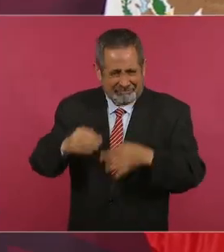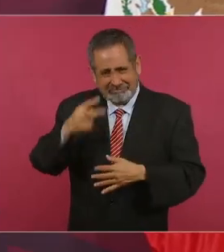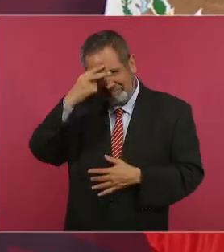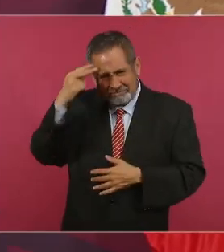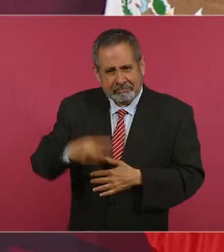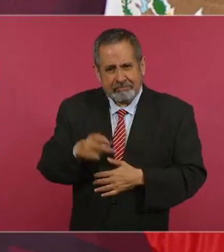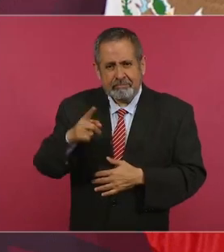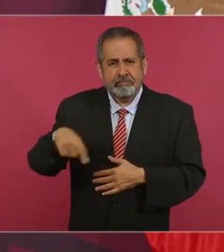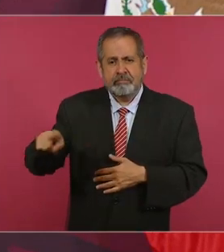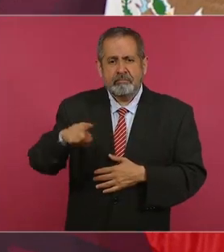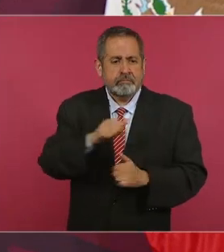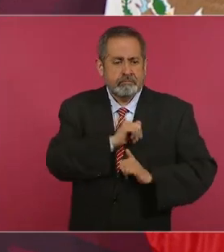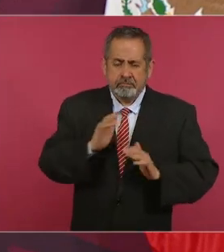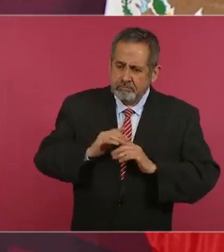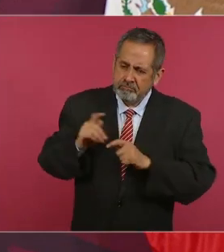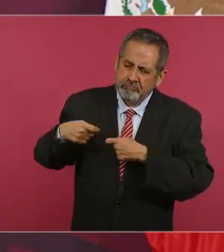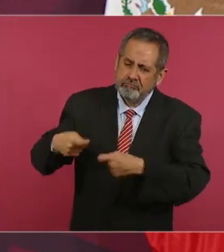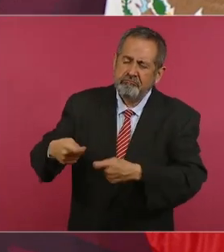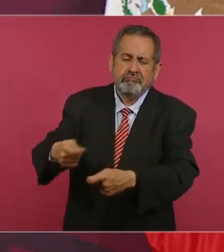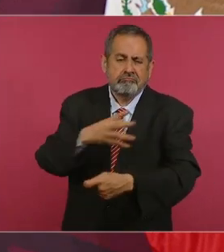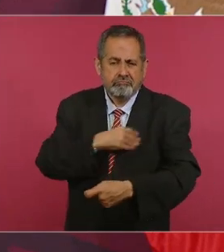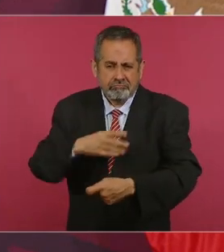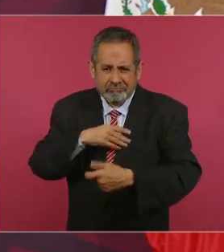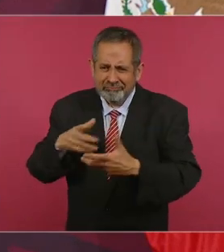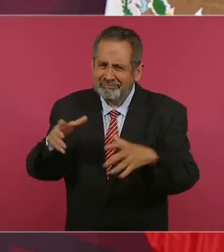hijos de militares.